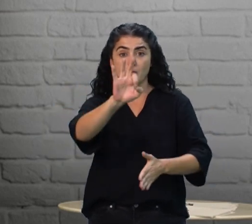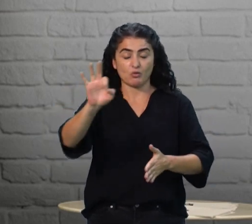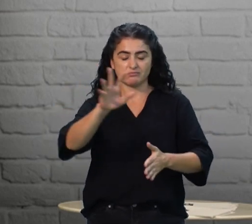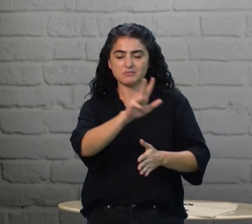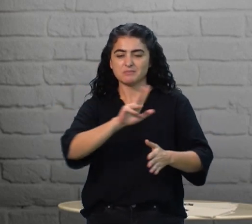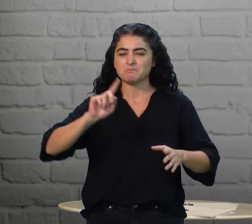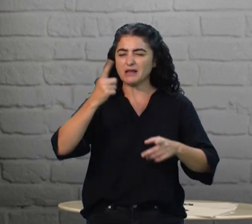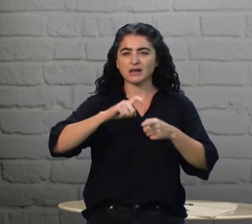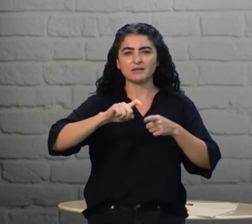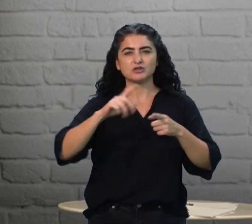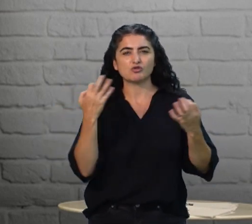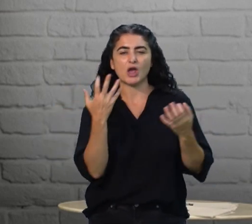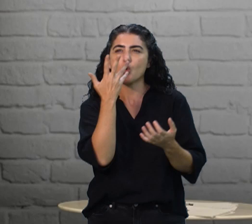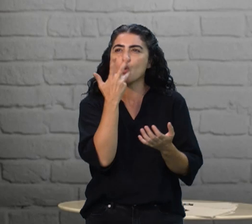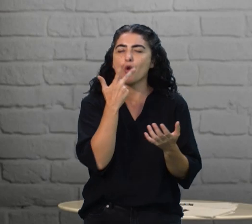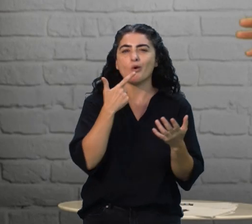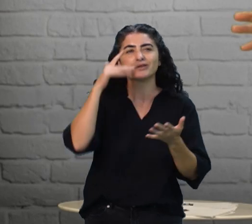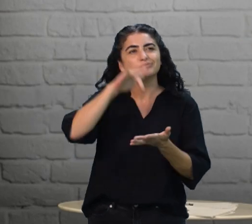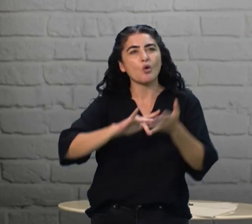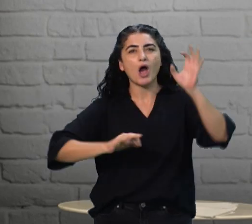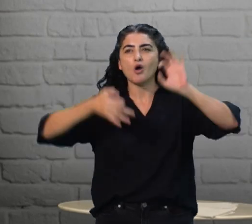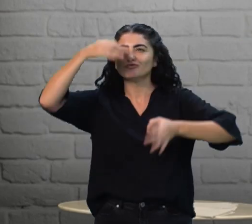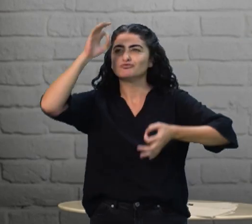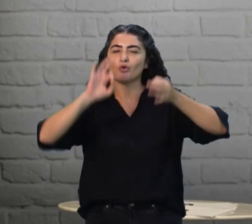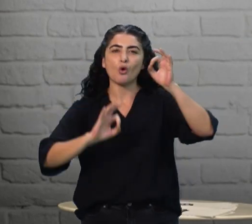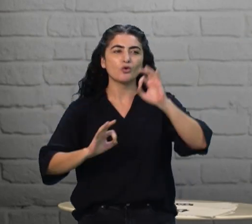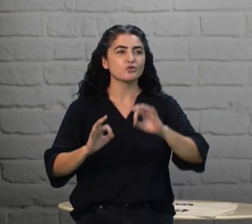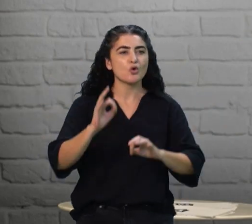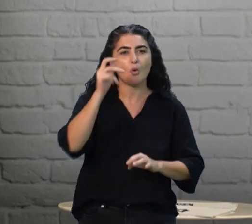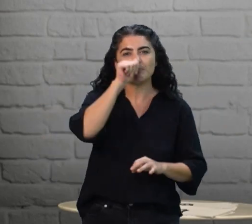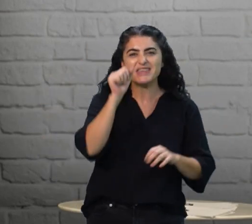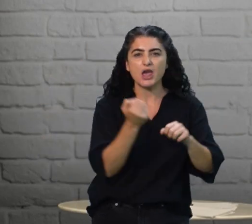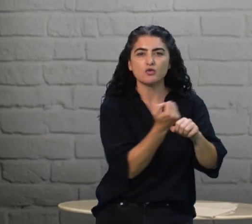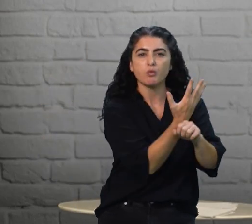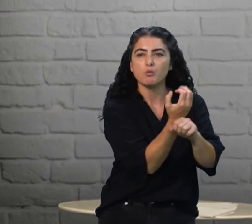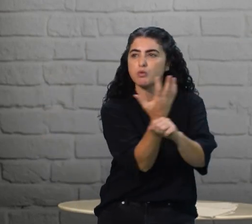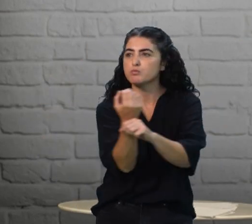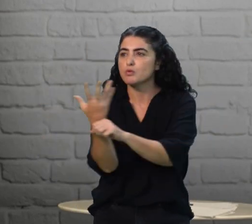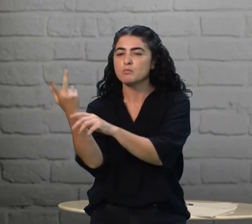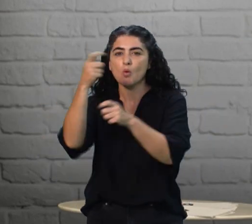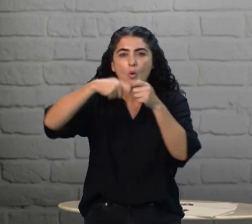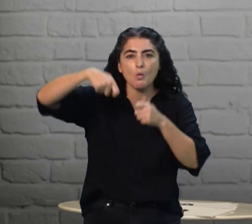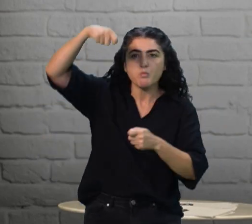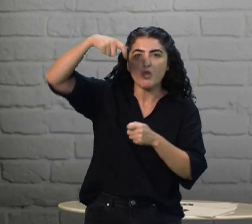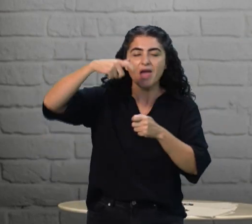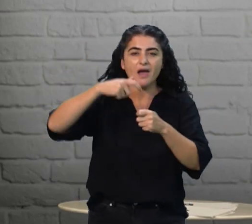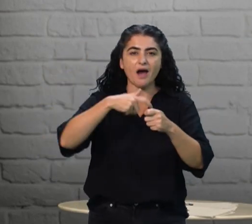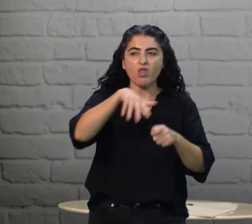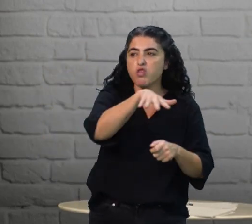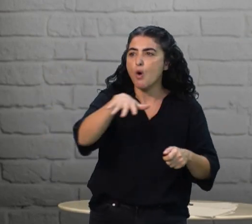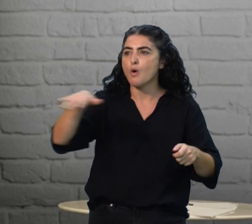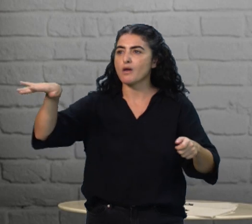colores cuando llega al otoño los viñedos esas zonas cerca de las Bodegas Pues la verdad que es muy característico muy